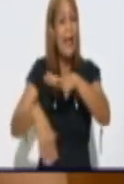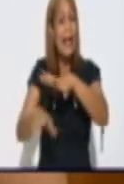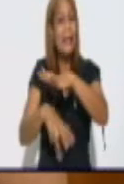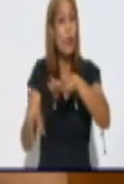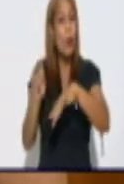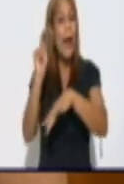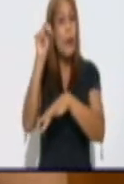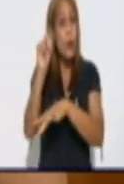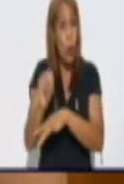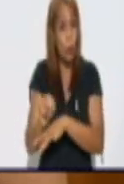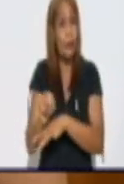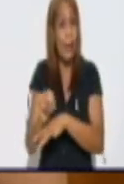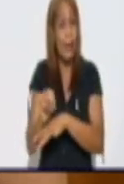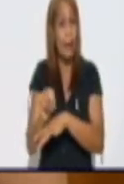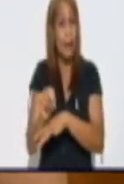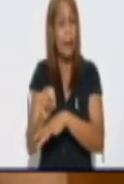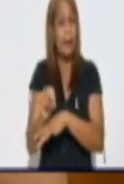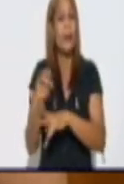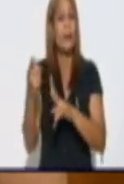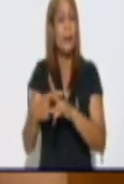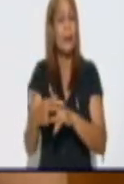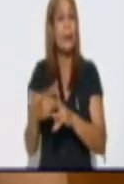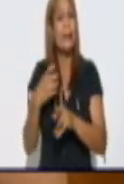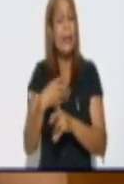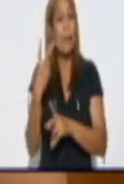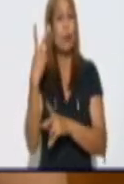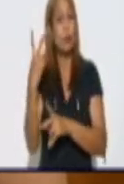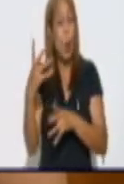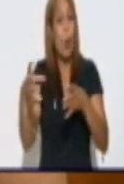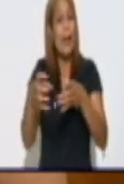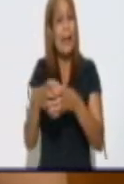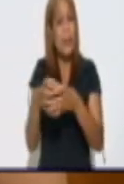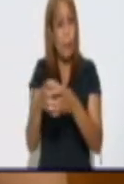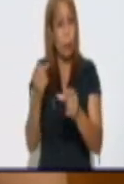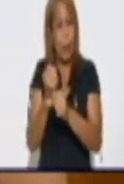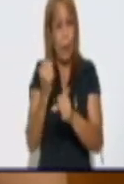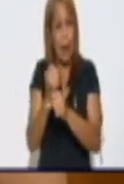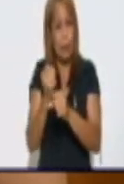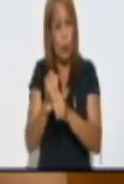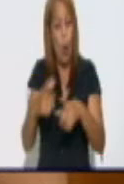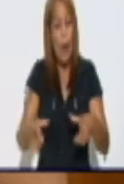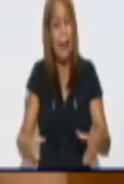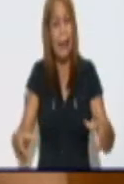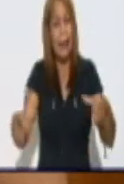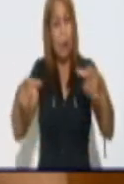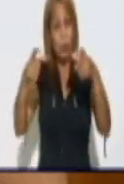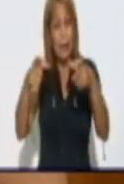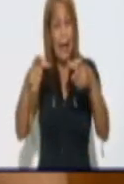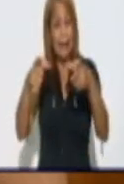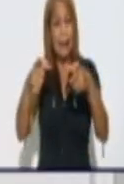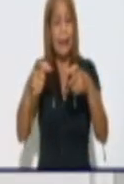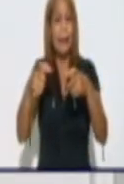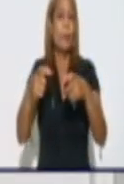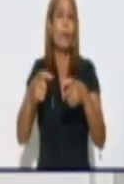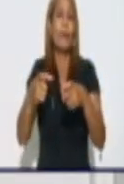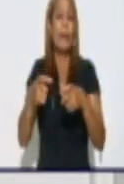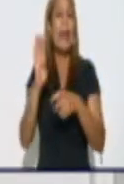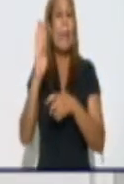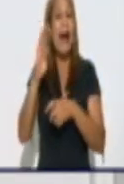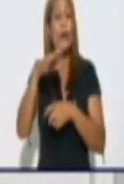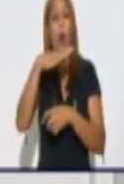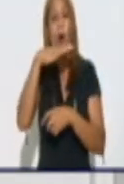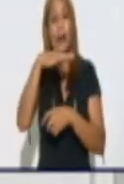entonces en el tanque de Barrio Azul, producto al déficit de agua. Porque mientras está la